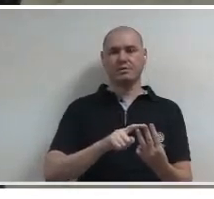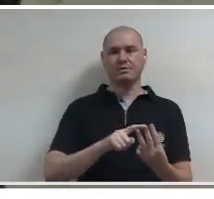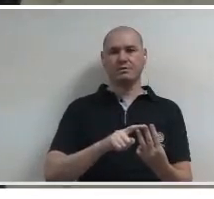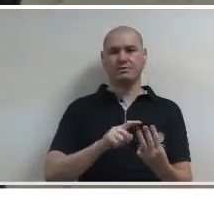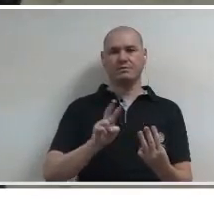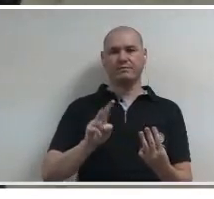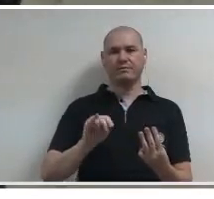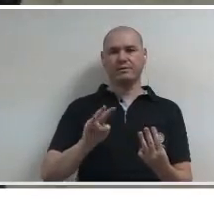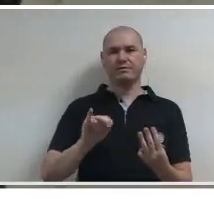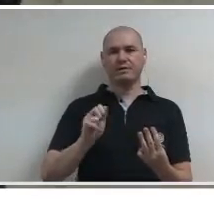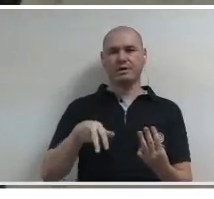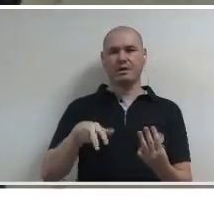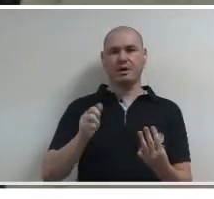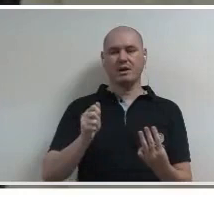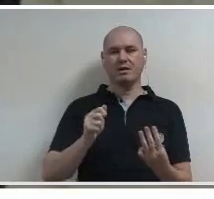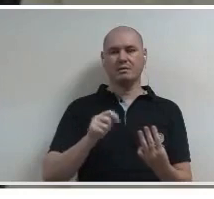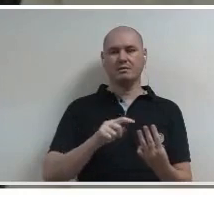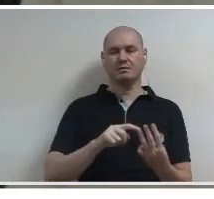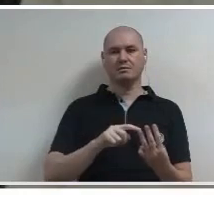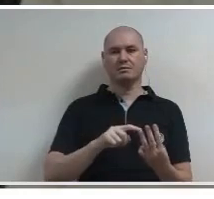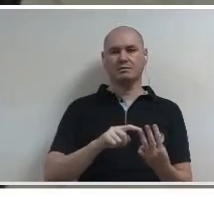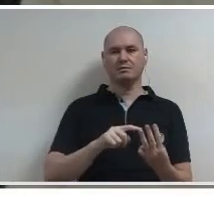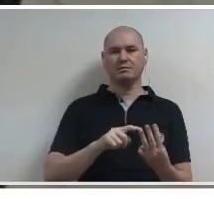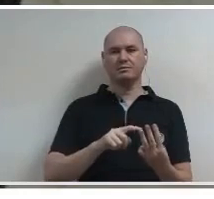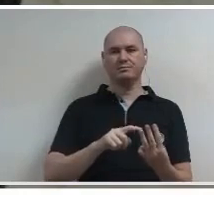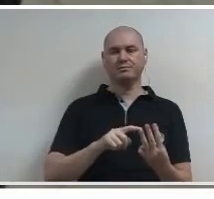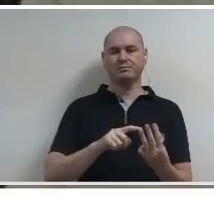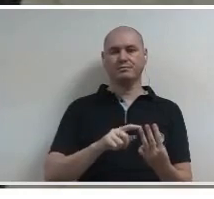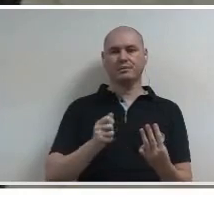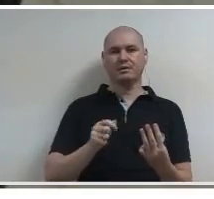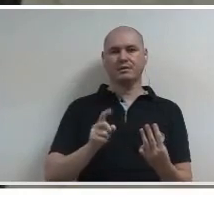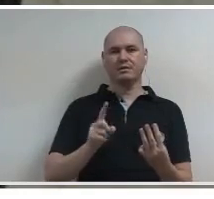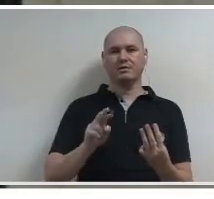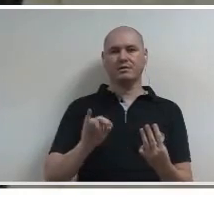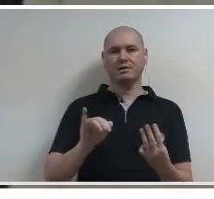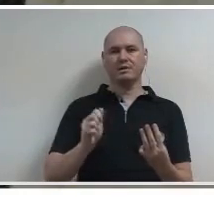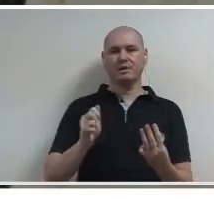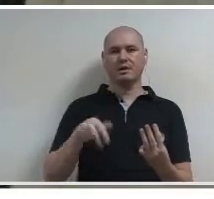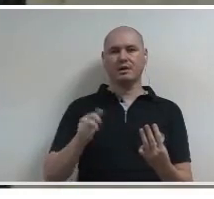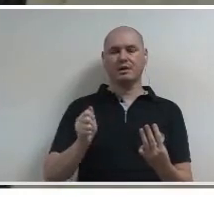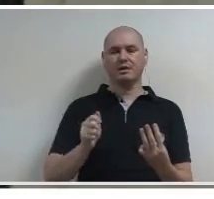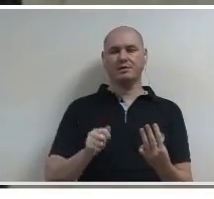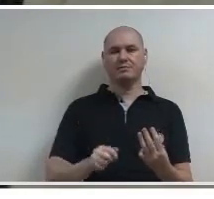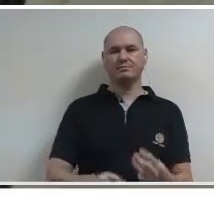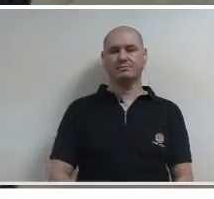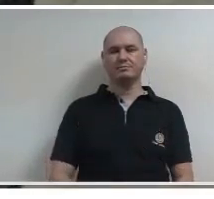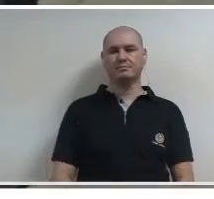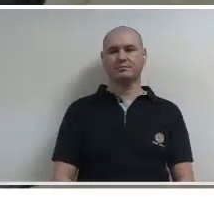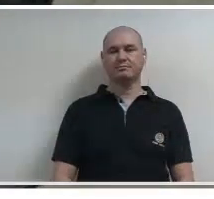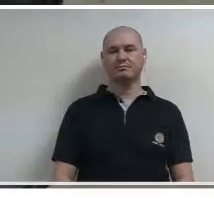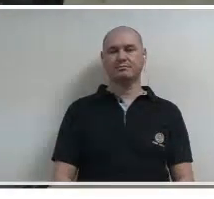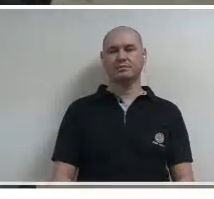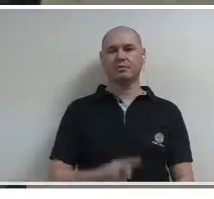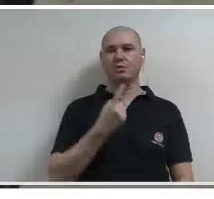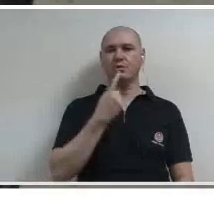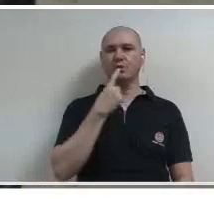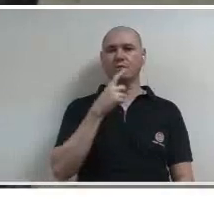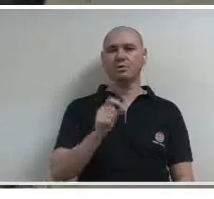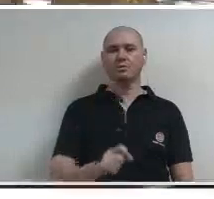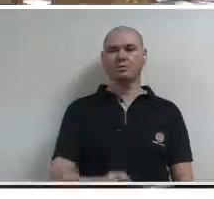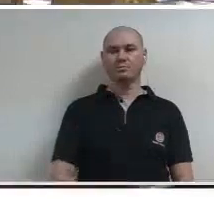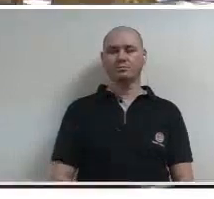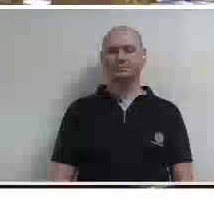Benítez. Abogada Viviana Edith Llanos Tigarribia, abogada Adriana Mercedes Fernández